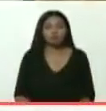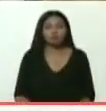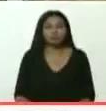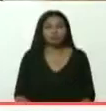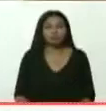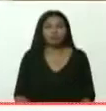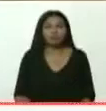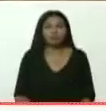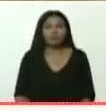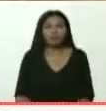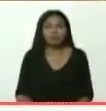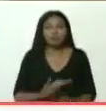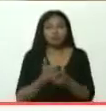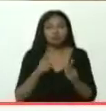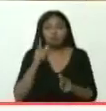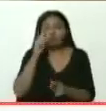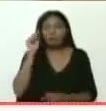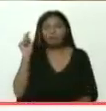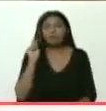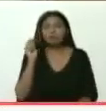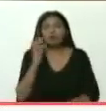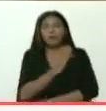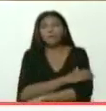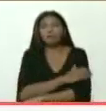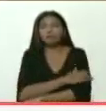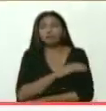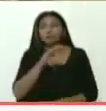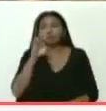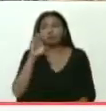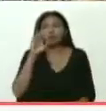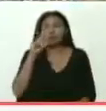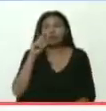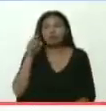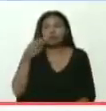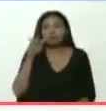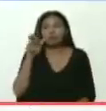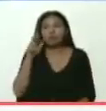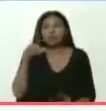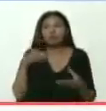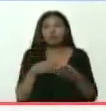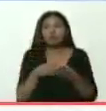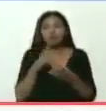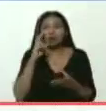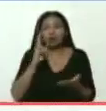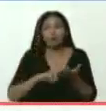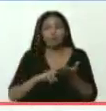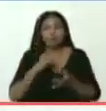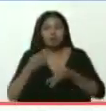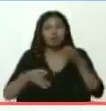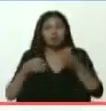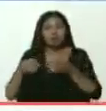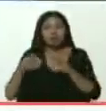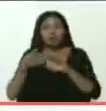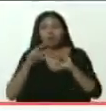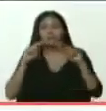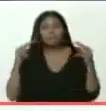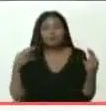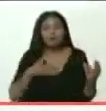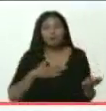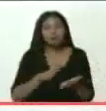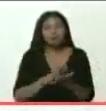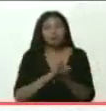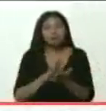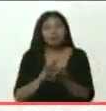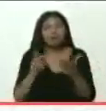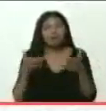Se trata de la liberación del diputado opositor Edgar José Zambrano. La Comisión para la Verdad, la Justicia, la Paz y la